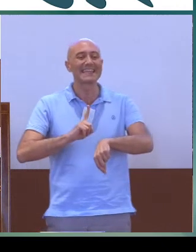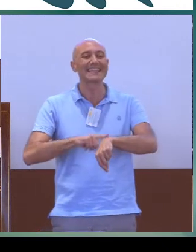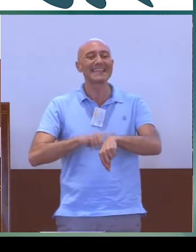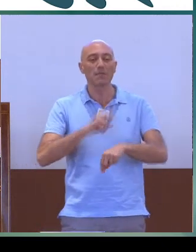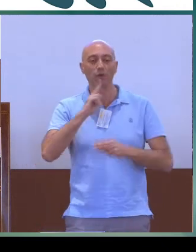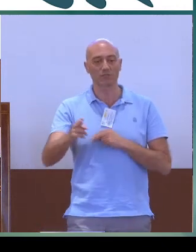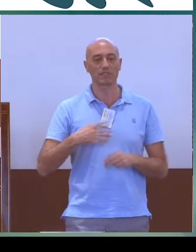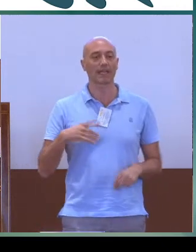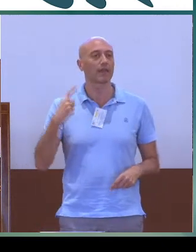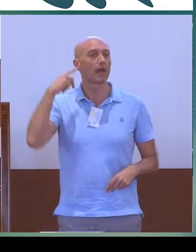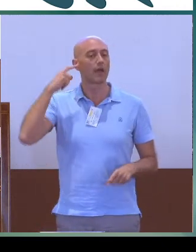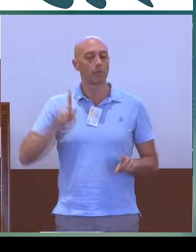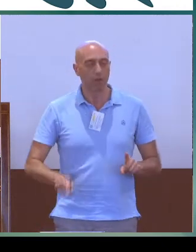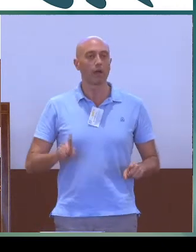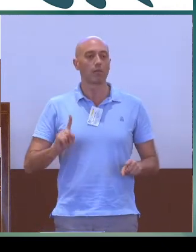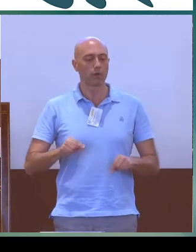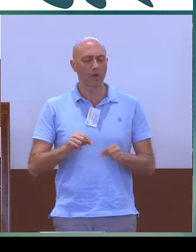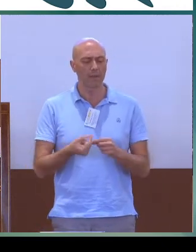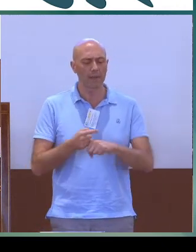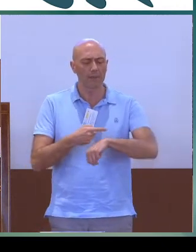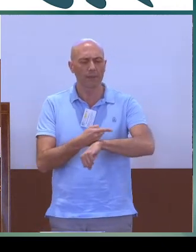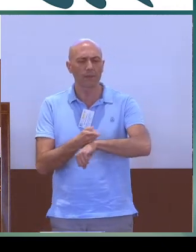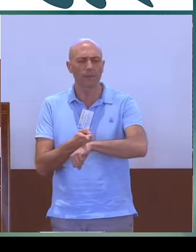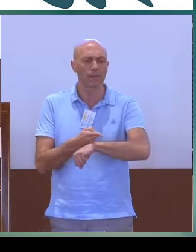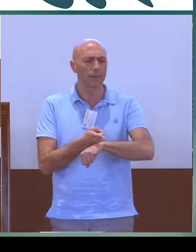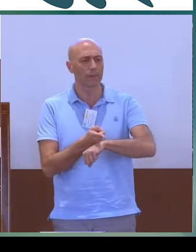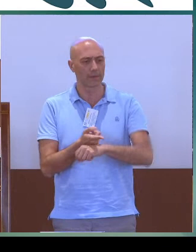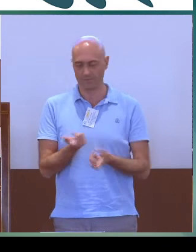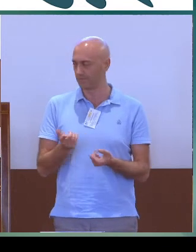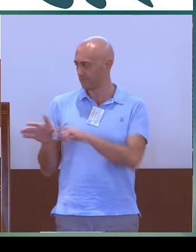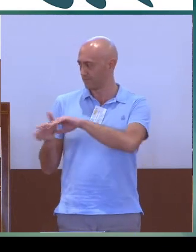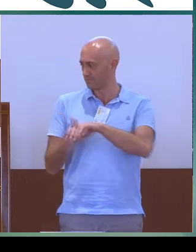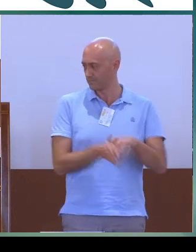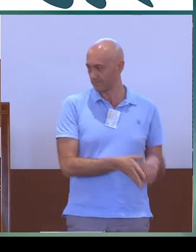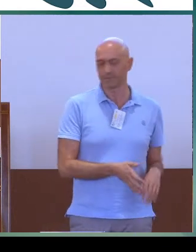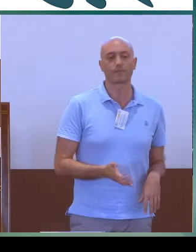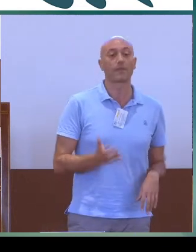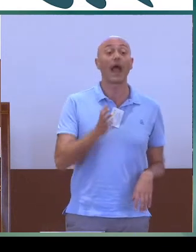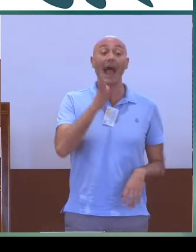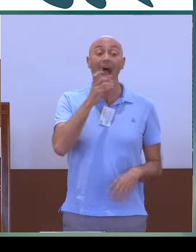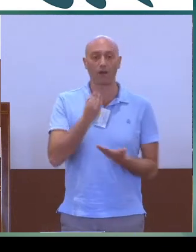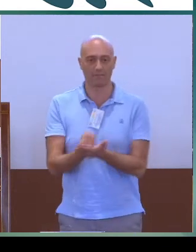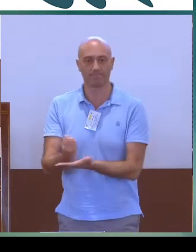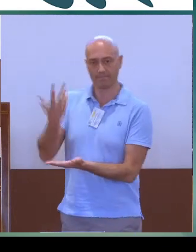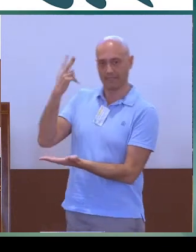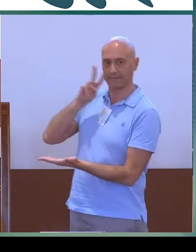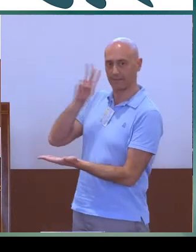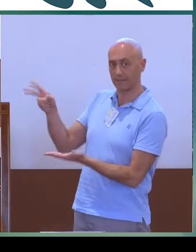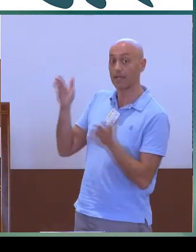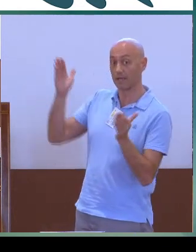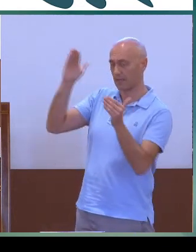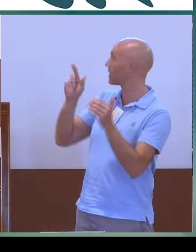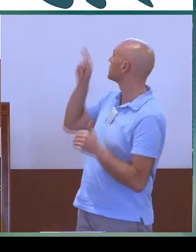Las condiciones del experimento, como por ejemplo el ejemplo que ya he dado, hija y madre, tenían relación de